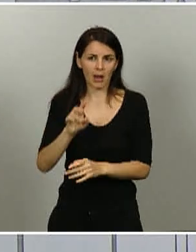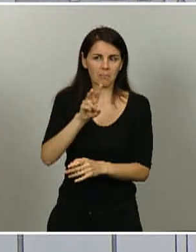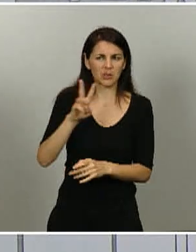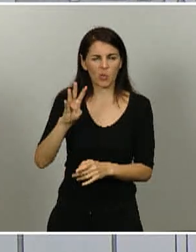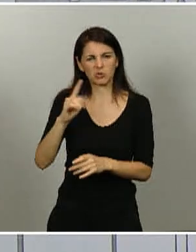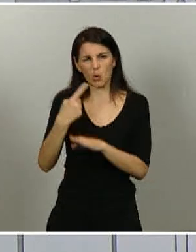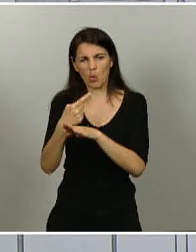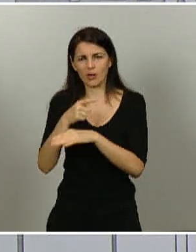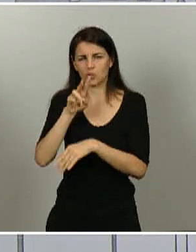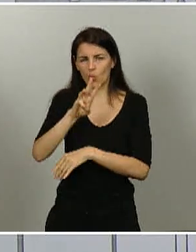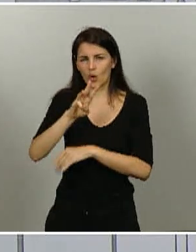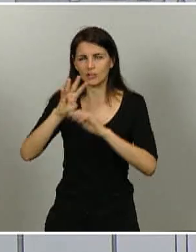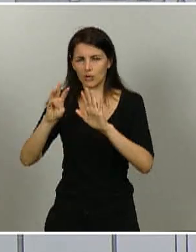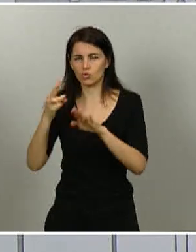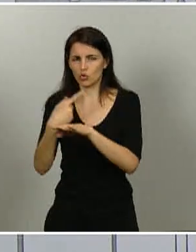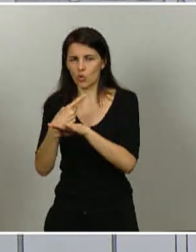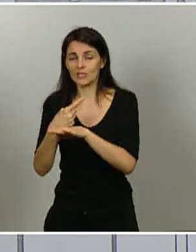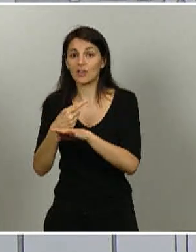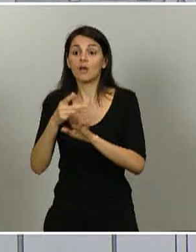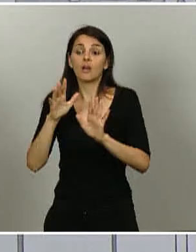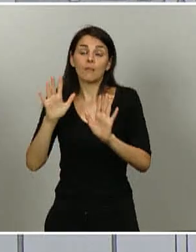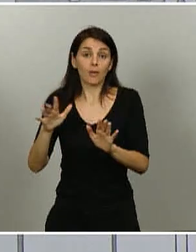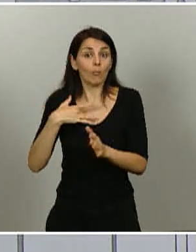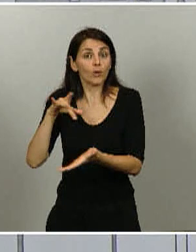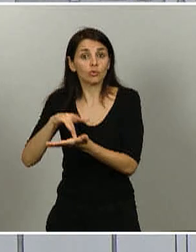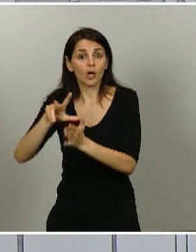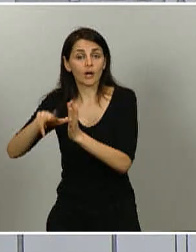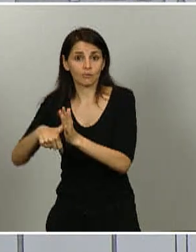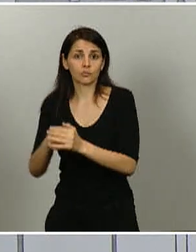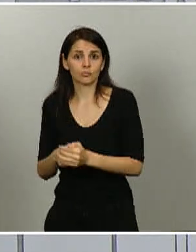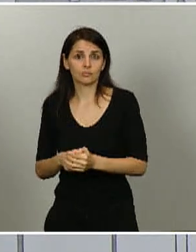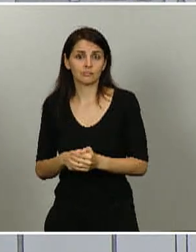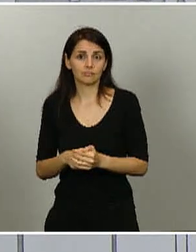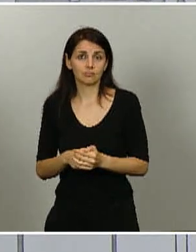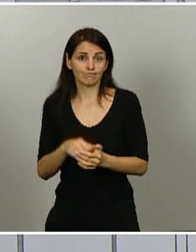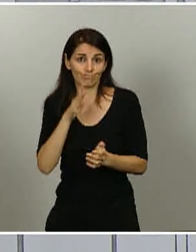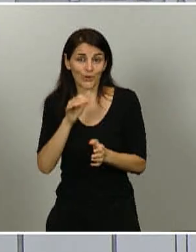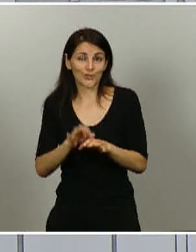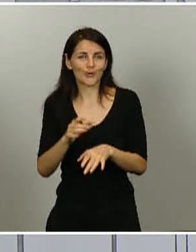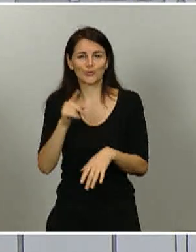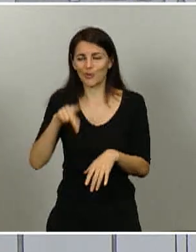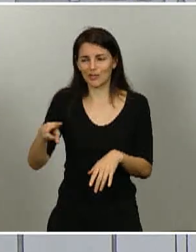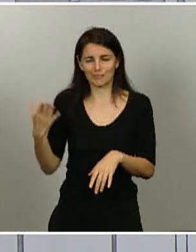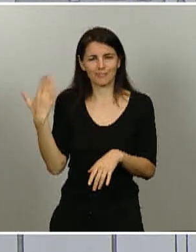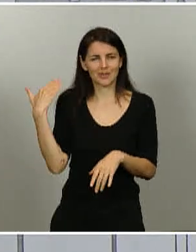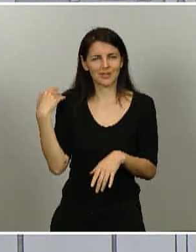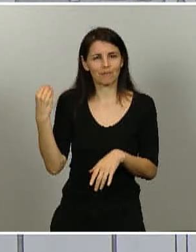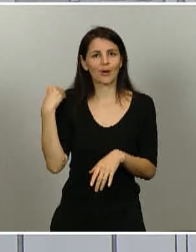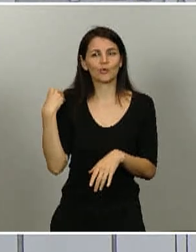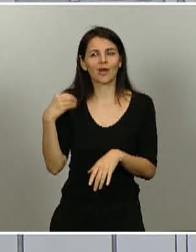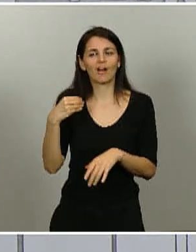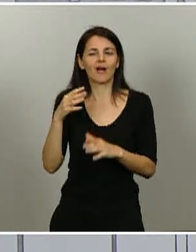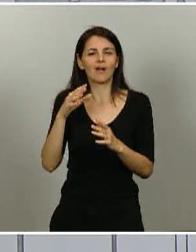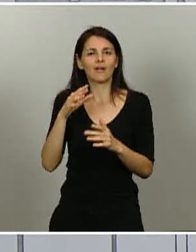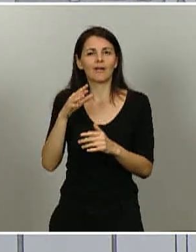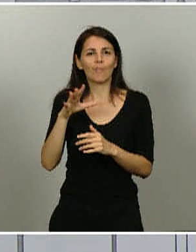es que sí que puede haber un cierto retraso, y esto explica algunas de aquellas preguntas de hace unos meses y explica también la razón por la